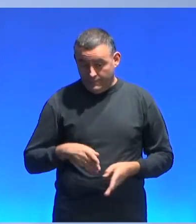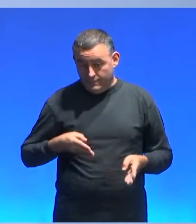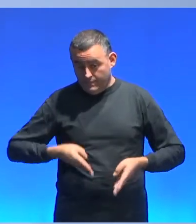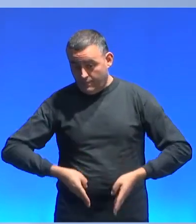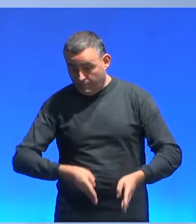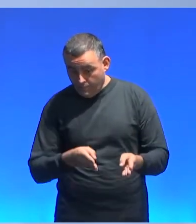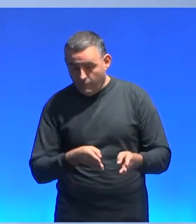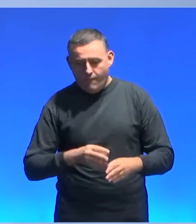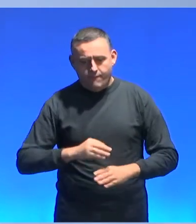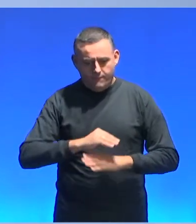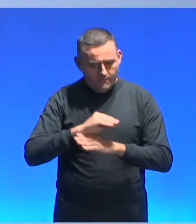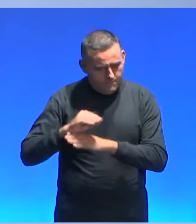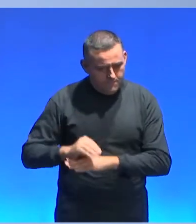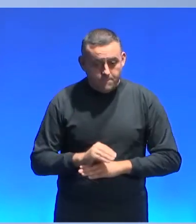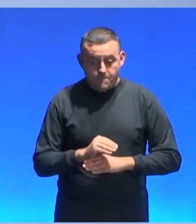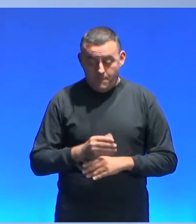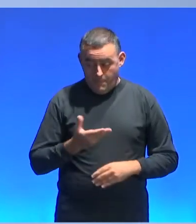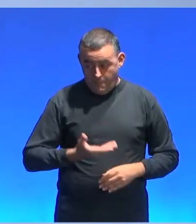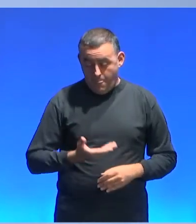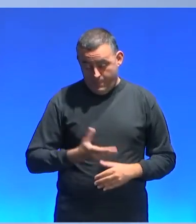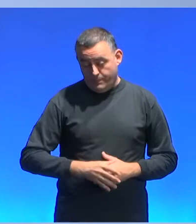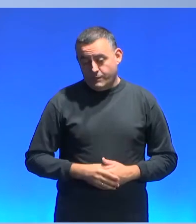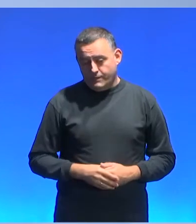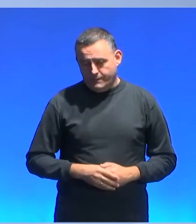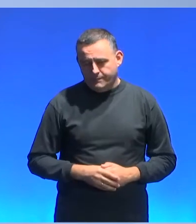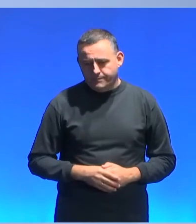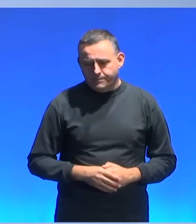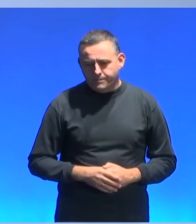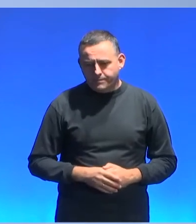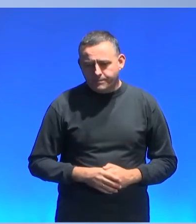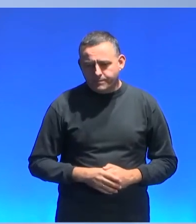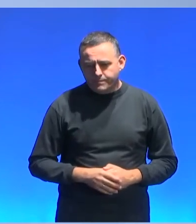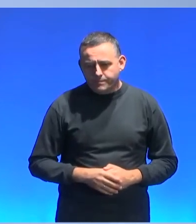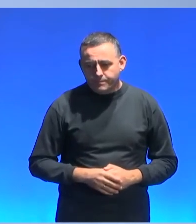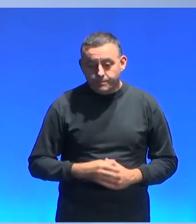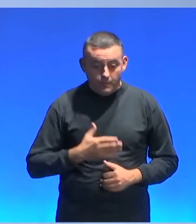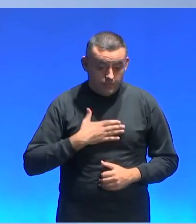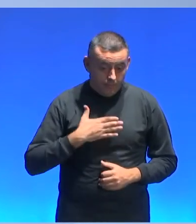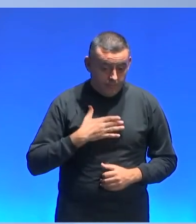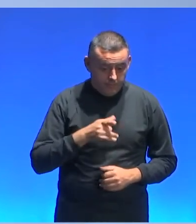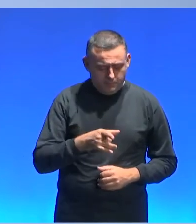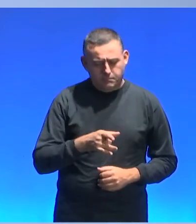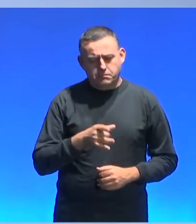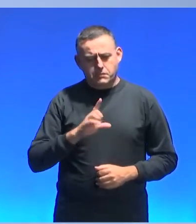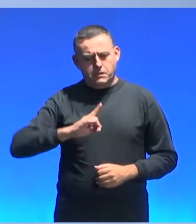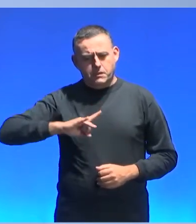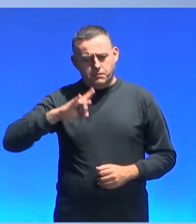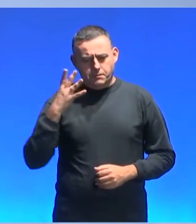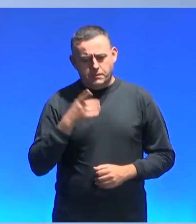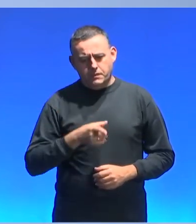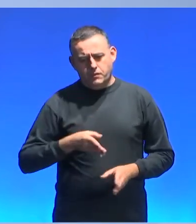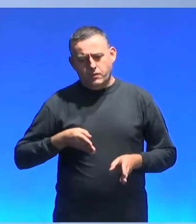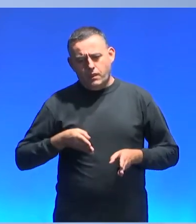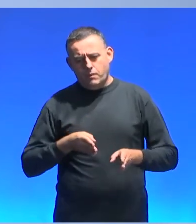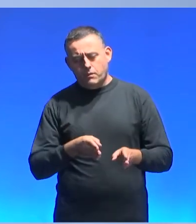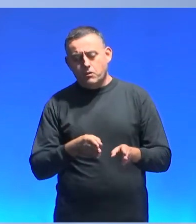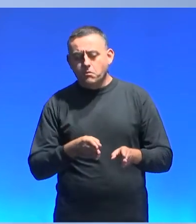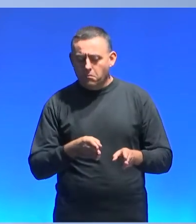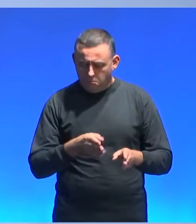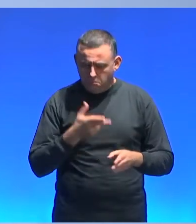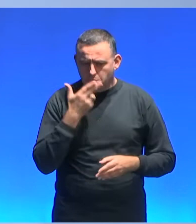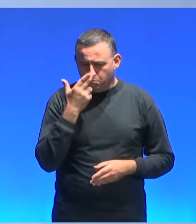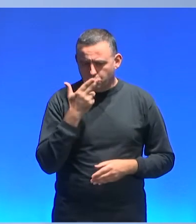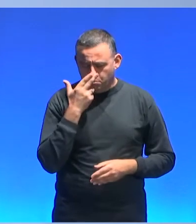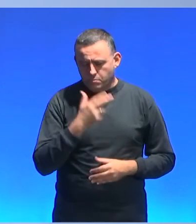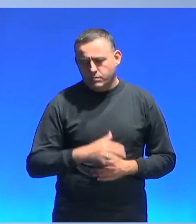Nosotros esto para mí fue un invento muy interesante, muy simpático, que continuamos a considerar